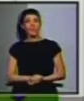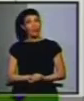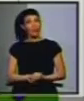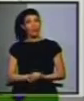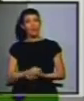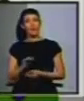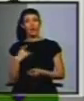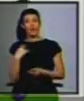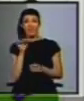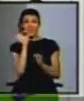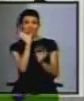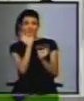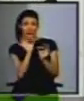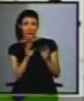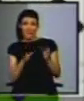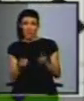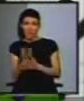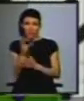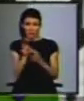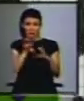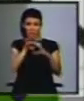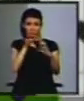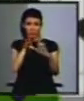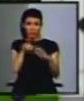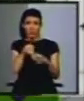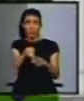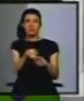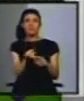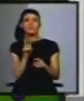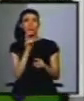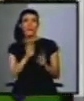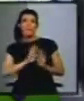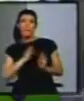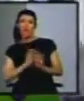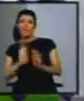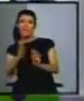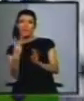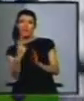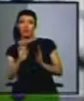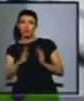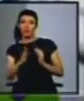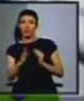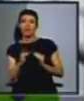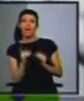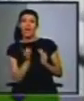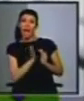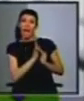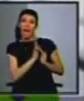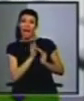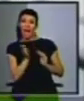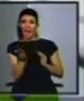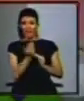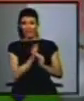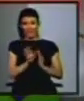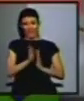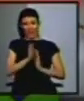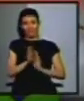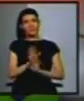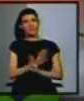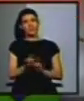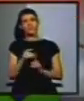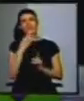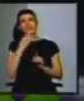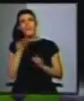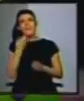Claro, y es que los detalles de estas nuevas máquinas no son menores, tienen puertas por ambos lados y se elimina la trasera, mejores instalaciones para personas con